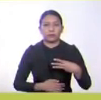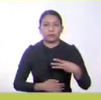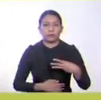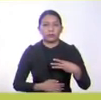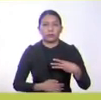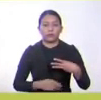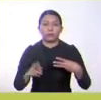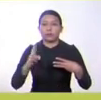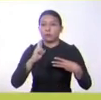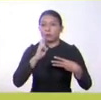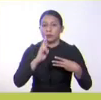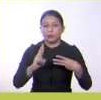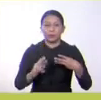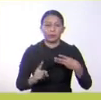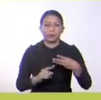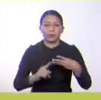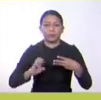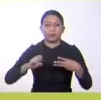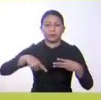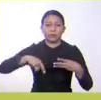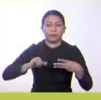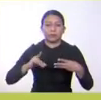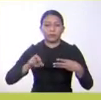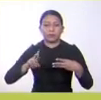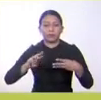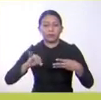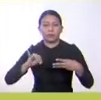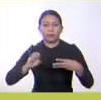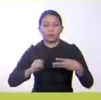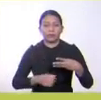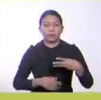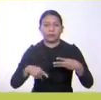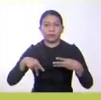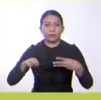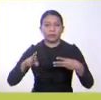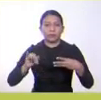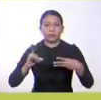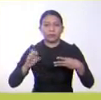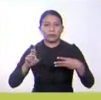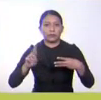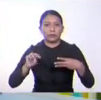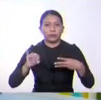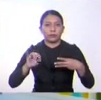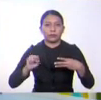Si respondiste epidermis y peridermis, lo has hecho muy bien.